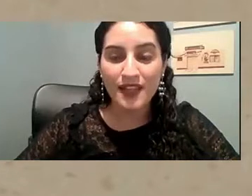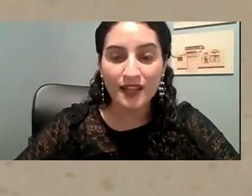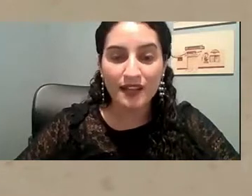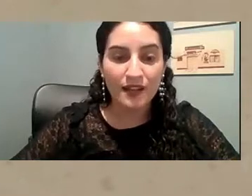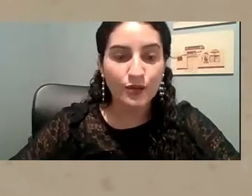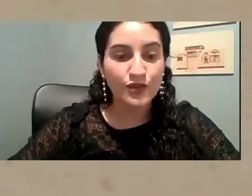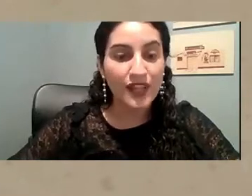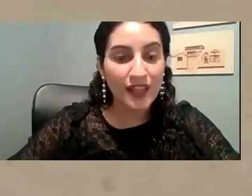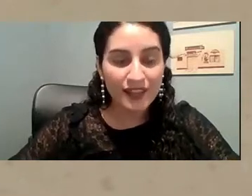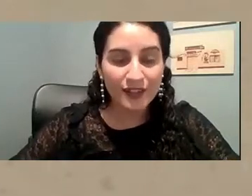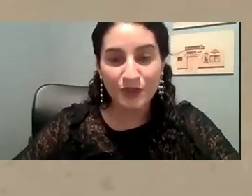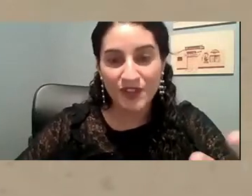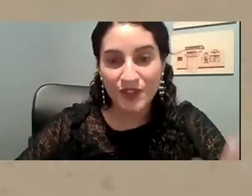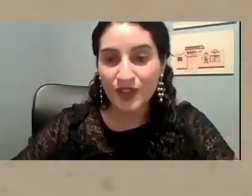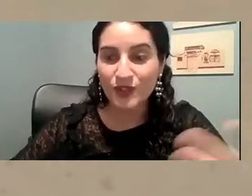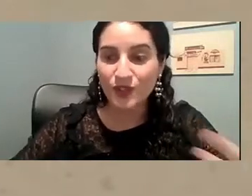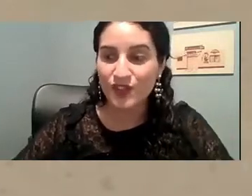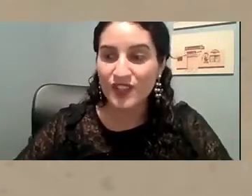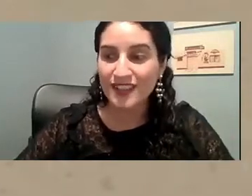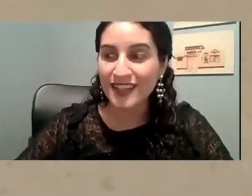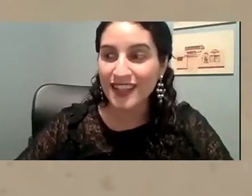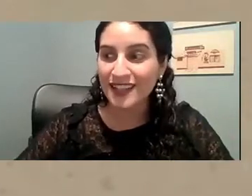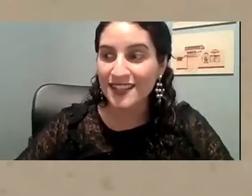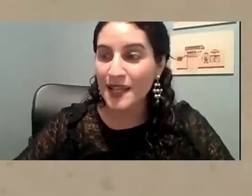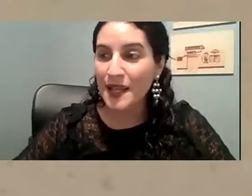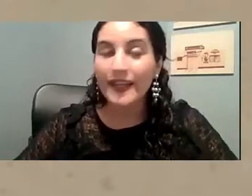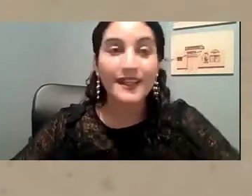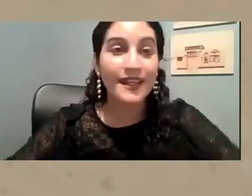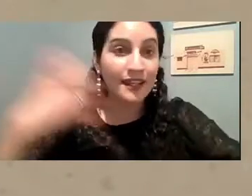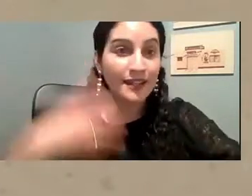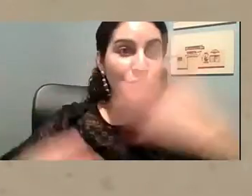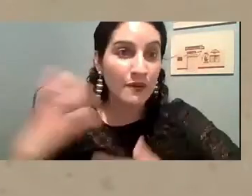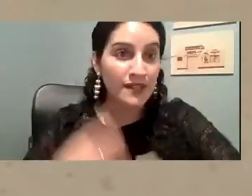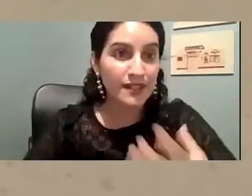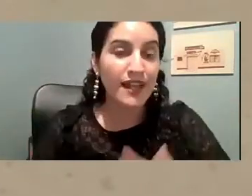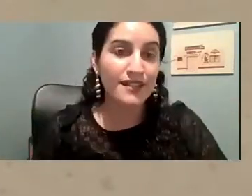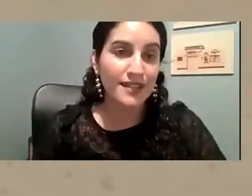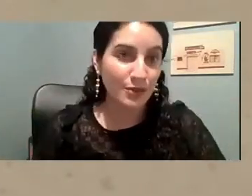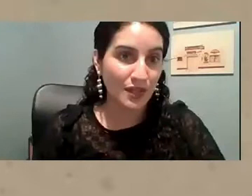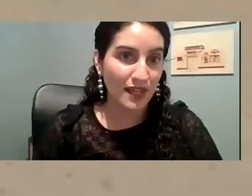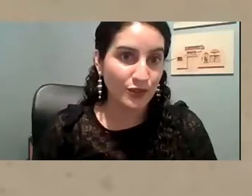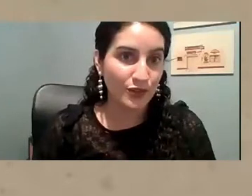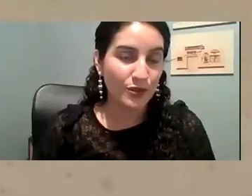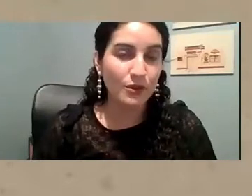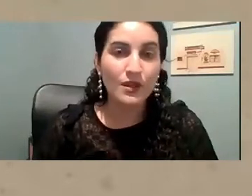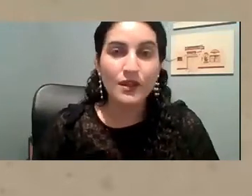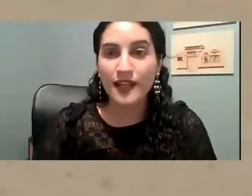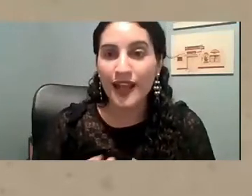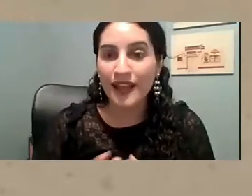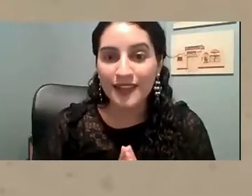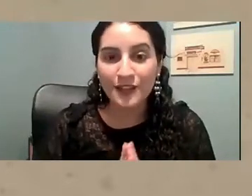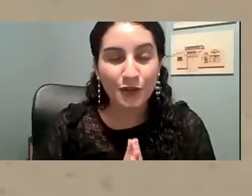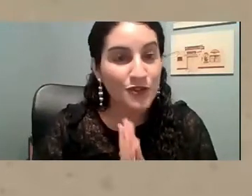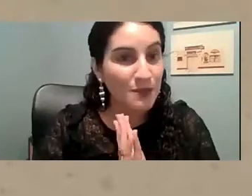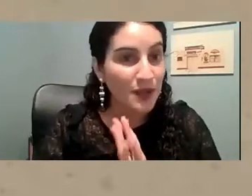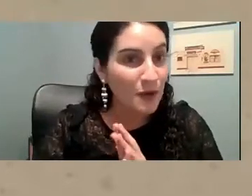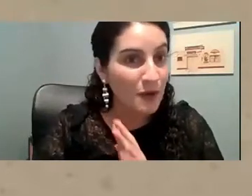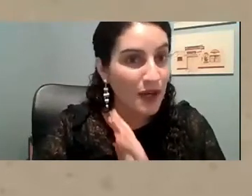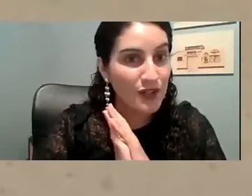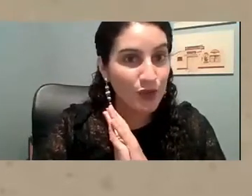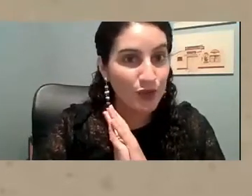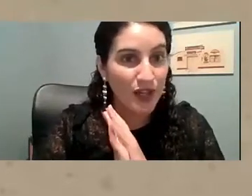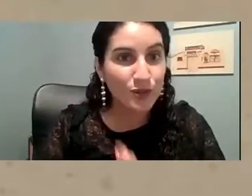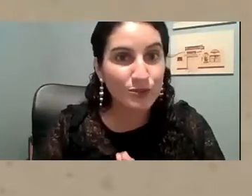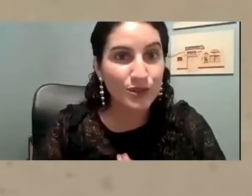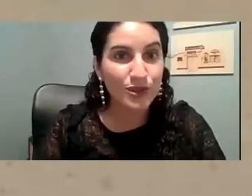puedan ser ustedes, los profesores o los docentes, quienes generen nuevas ideas de proyectos, ¿no? Nadie conoce mejor